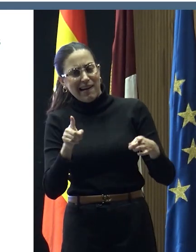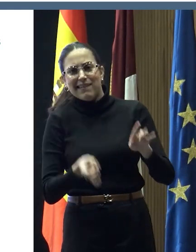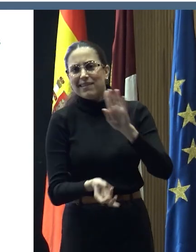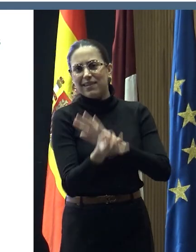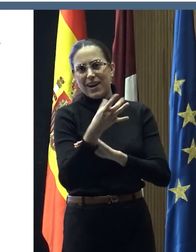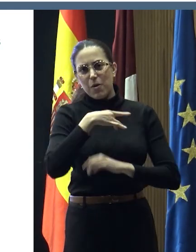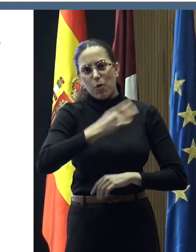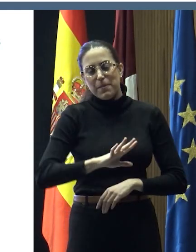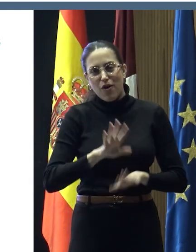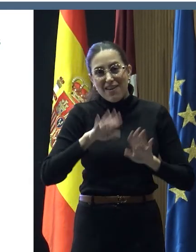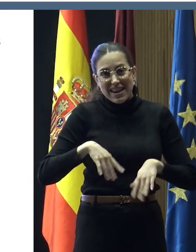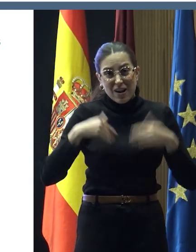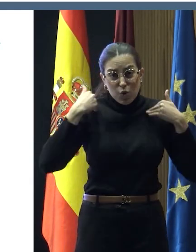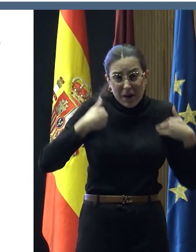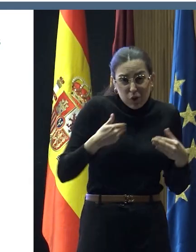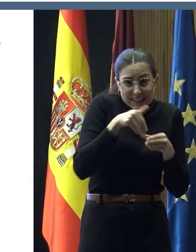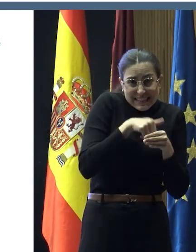la medicina de precisión